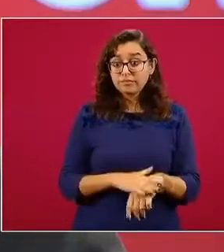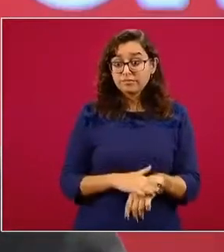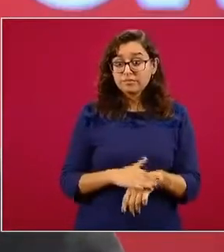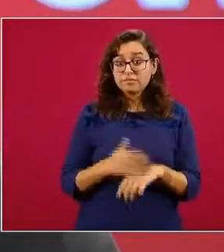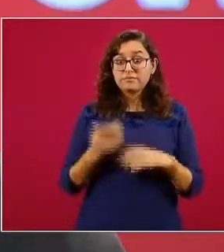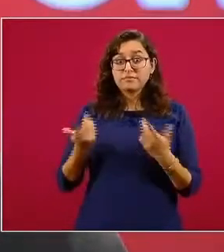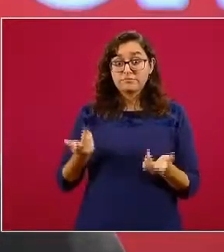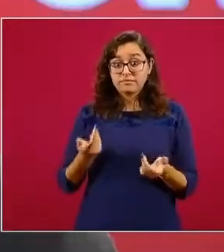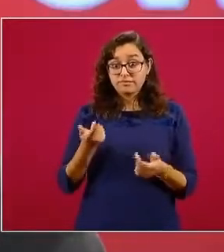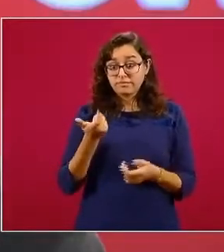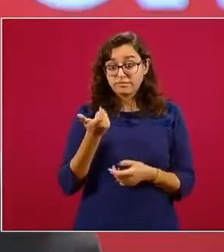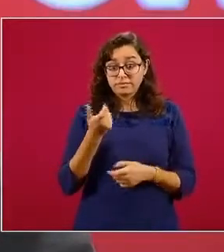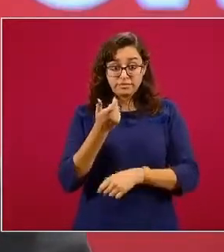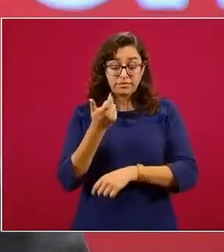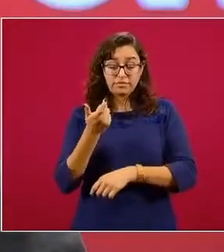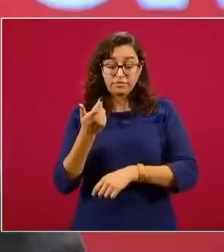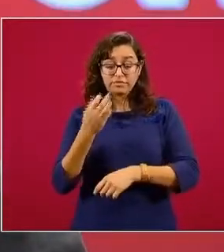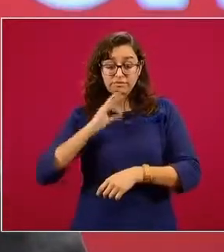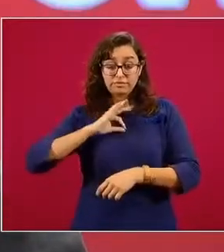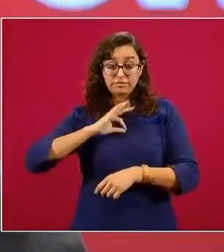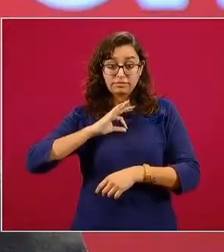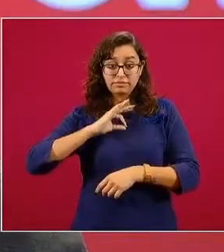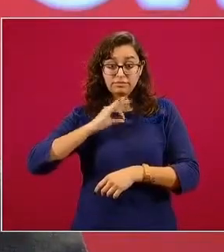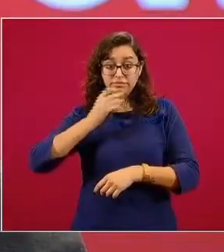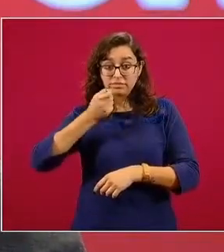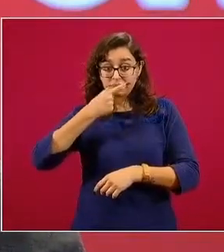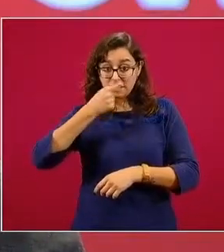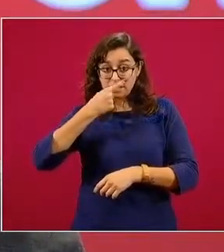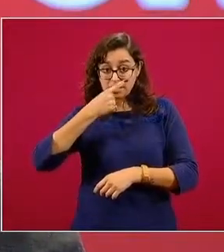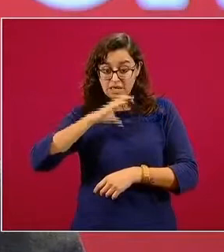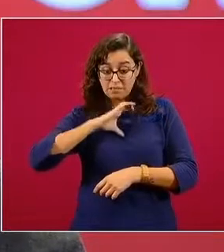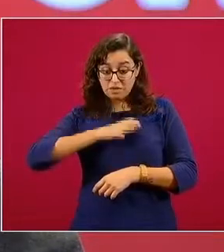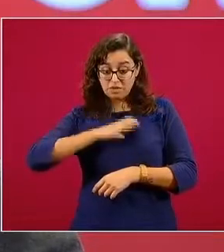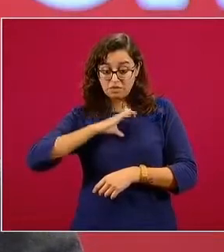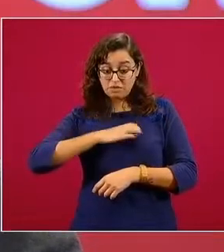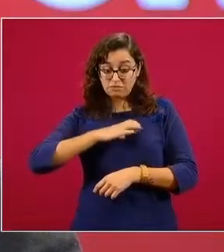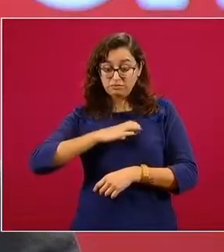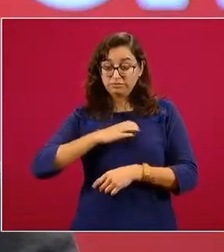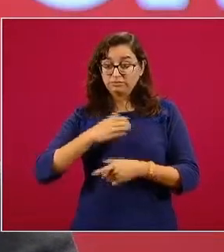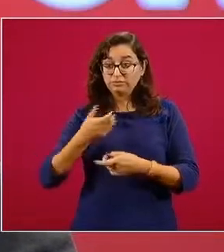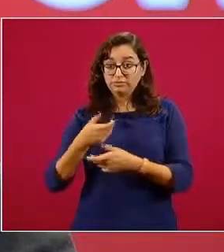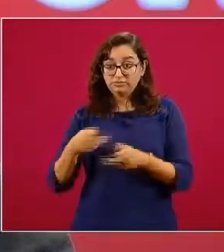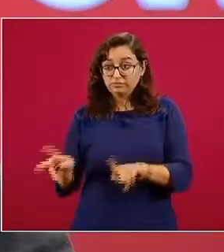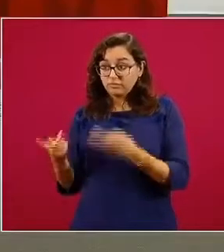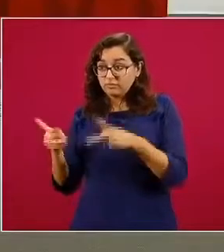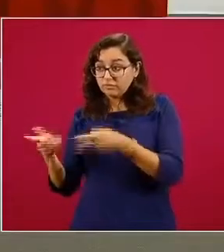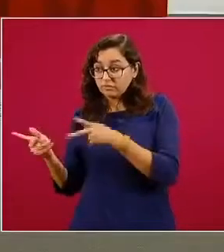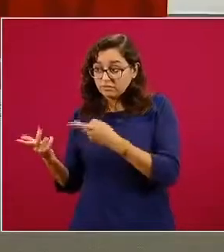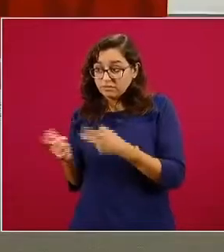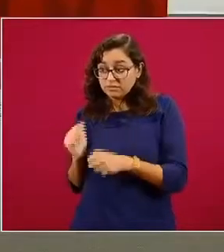distribución clandestina, desde luego ilegal, del producto sustraído.